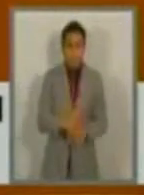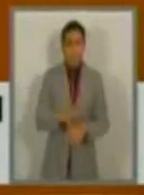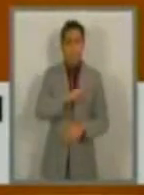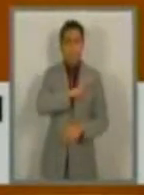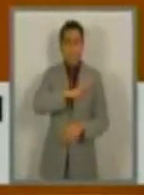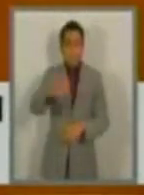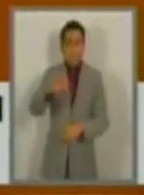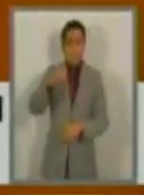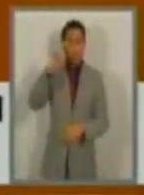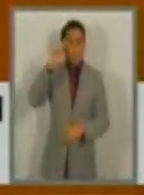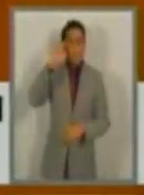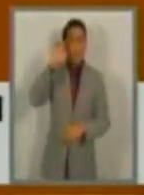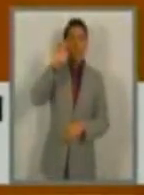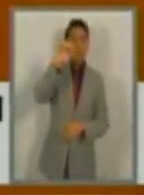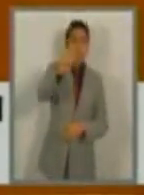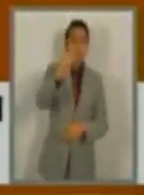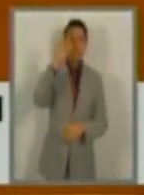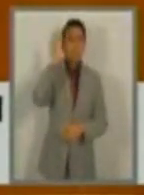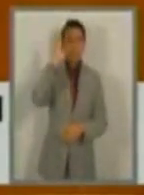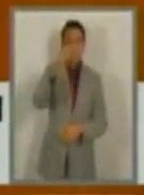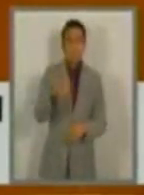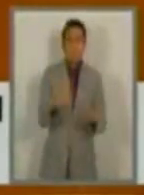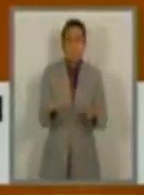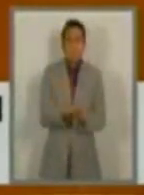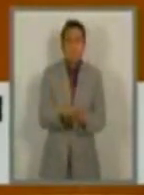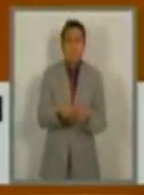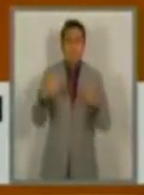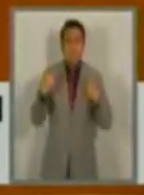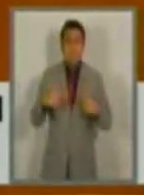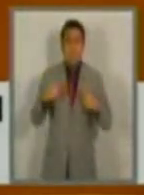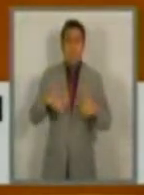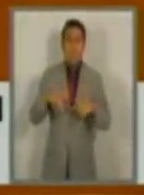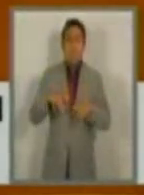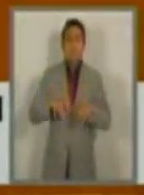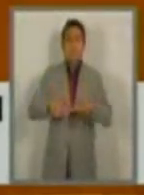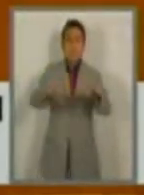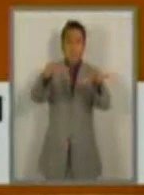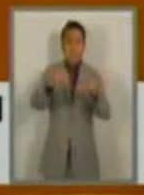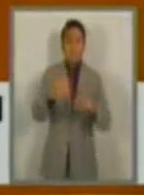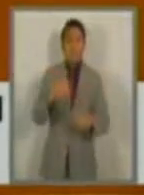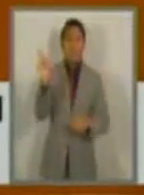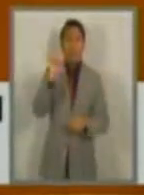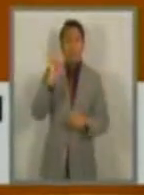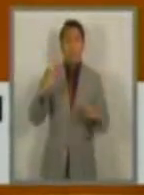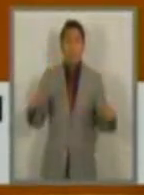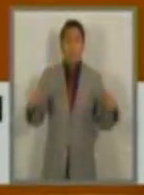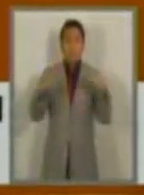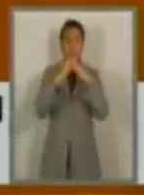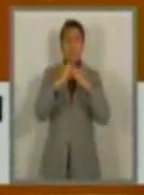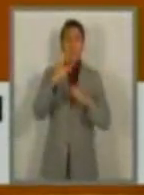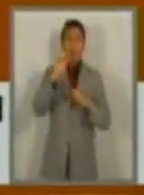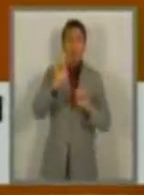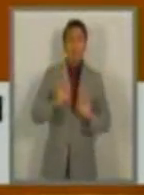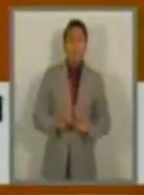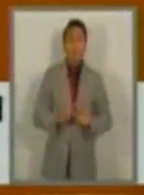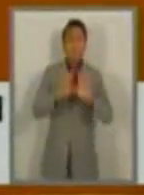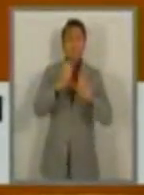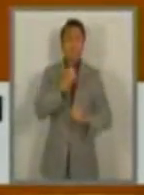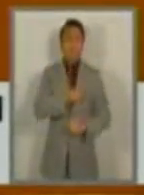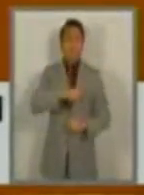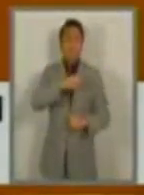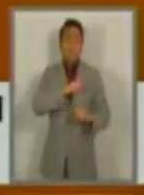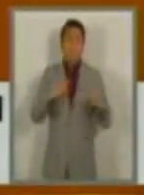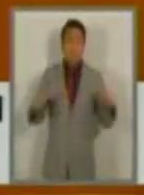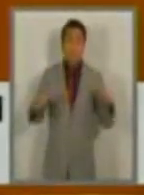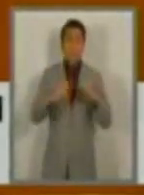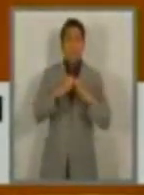adicionales para mantener informada a la población en casos de emergencia por situaciones de salud. Desde hace más de una